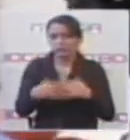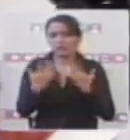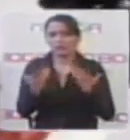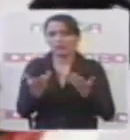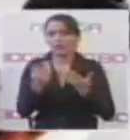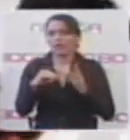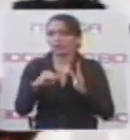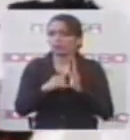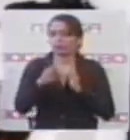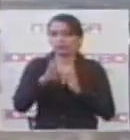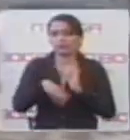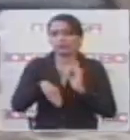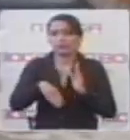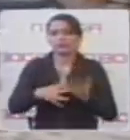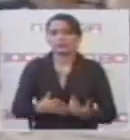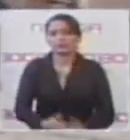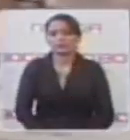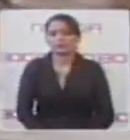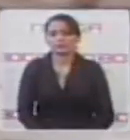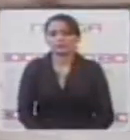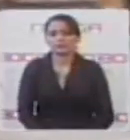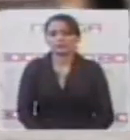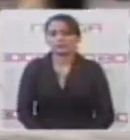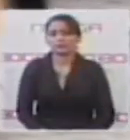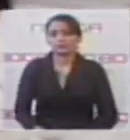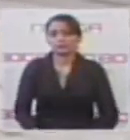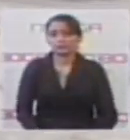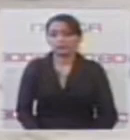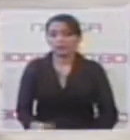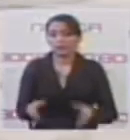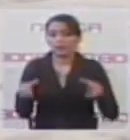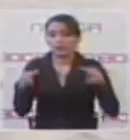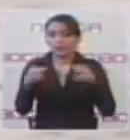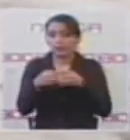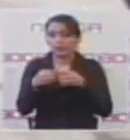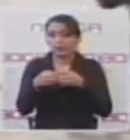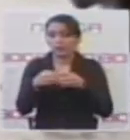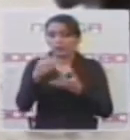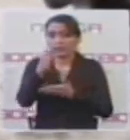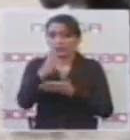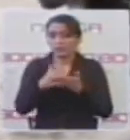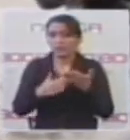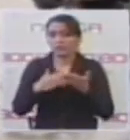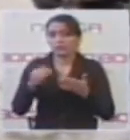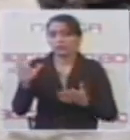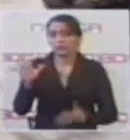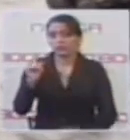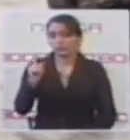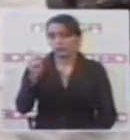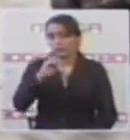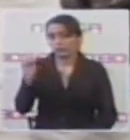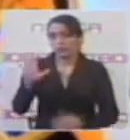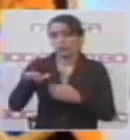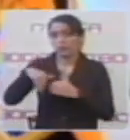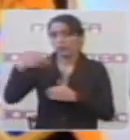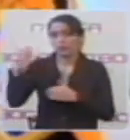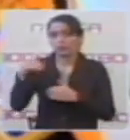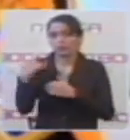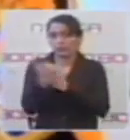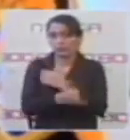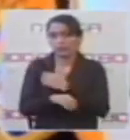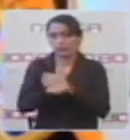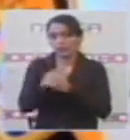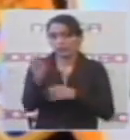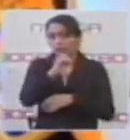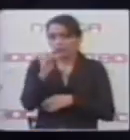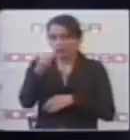La constitución de la compañía es 49% local y 51% extranjera. Sus operaciones empezaron como una